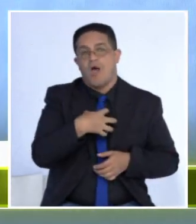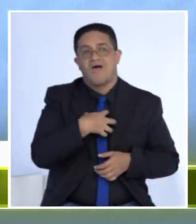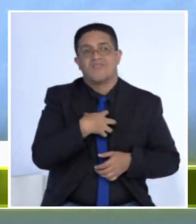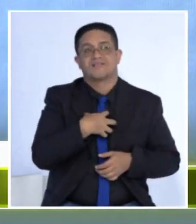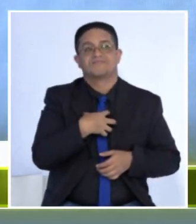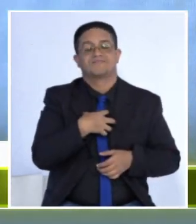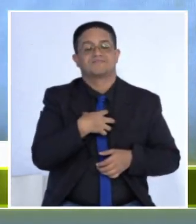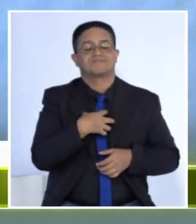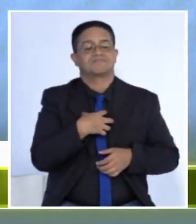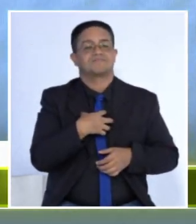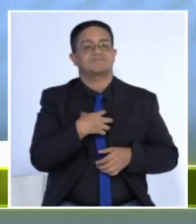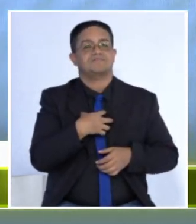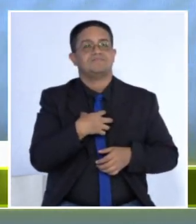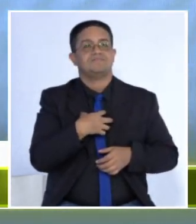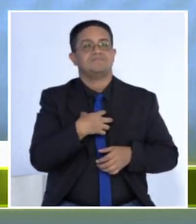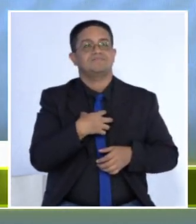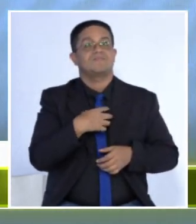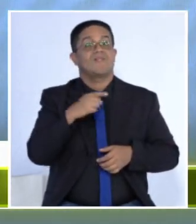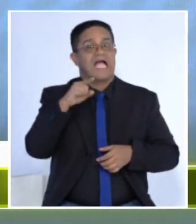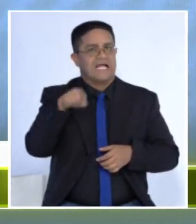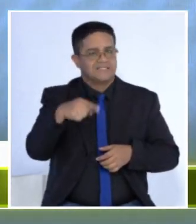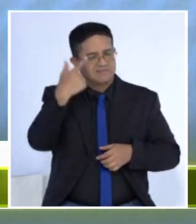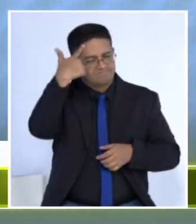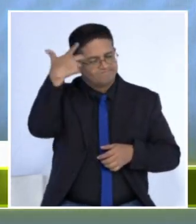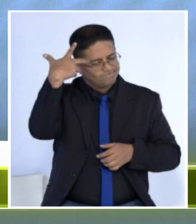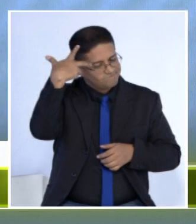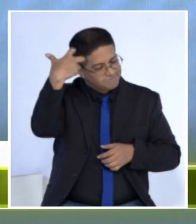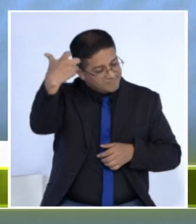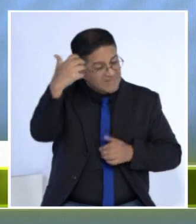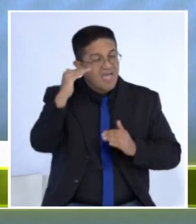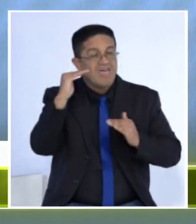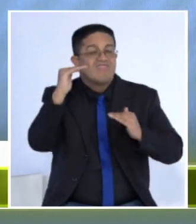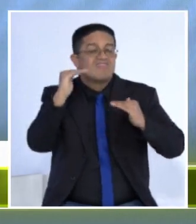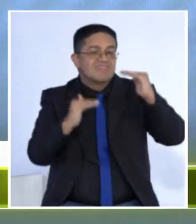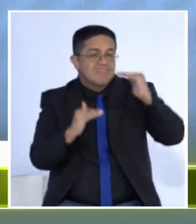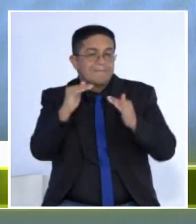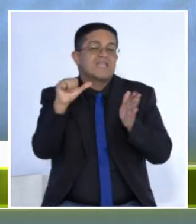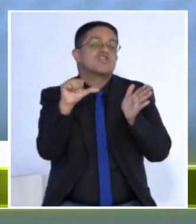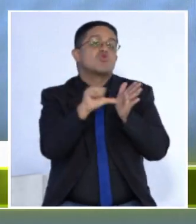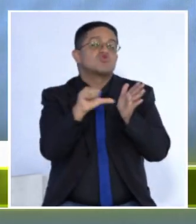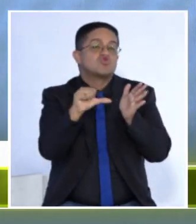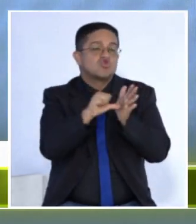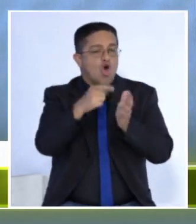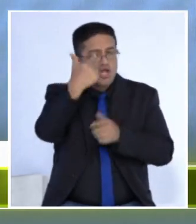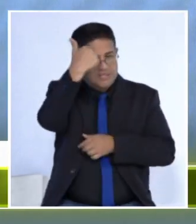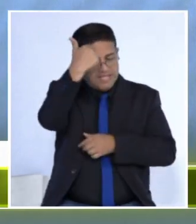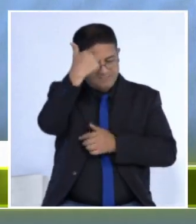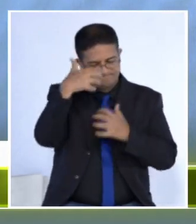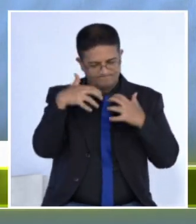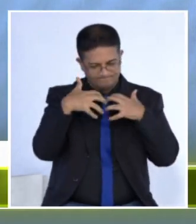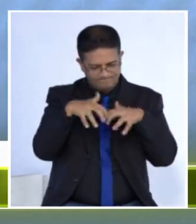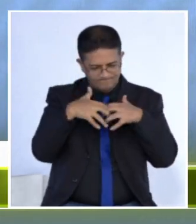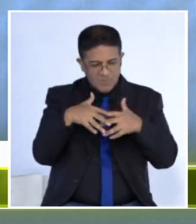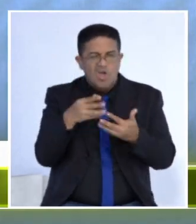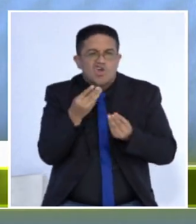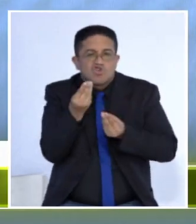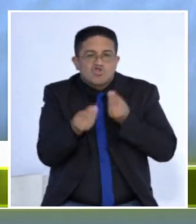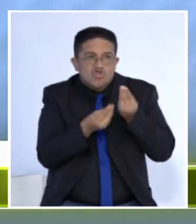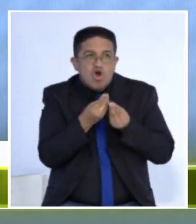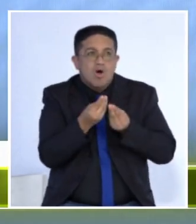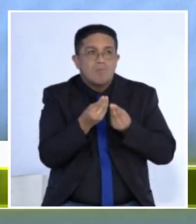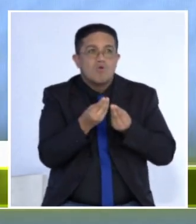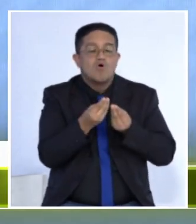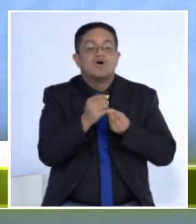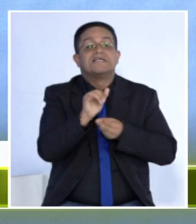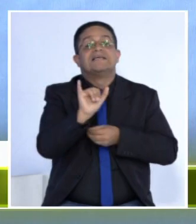la paciente. Aquí hay que tomar una biopsia, dependiendo de la ubicación será cómo será la biopsia.